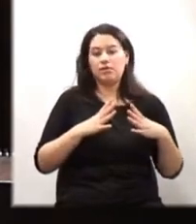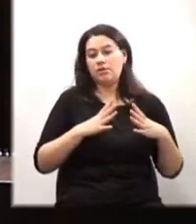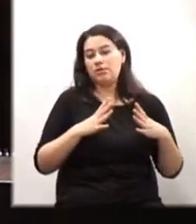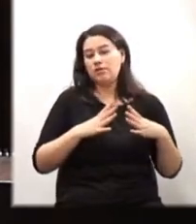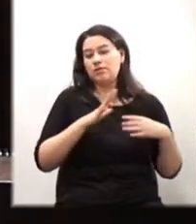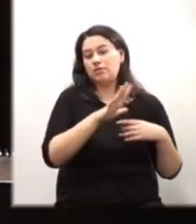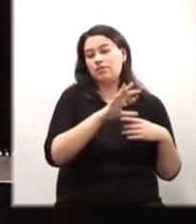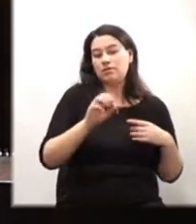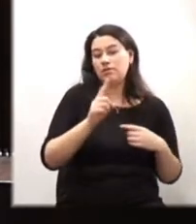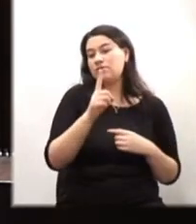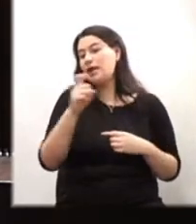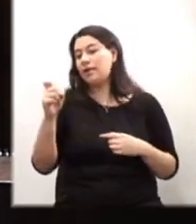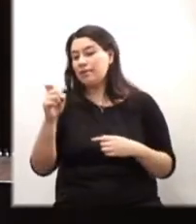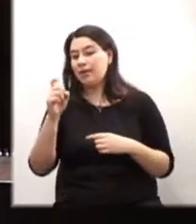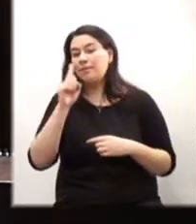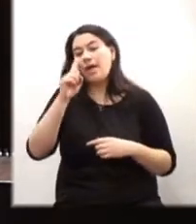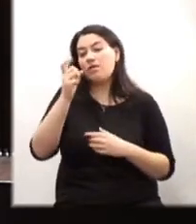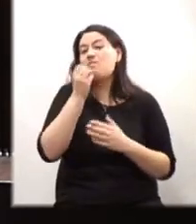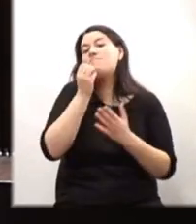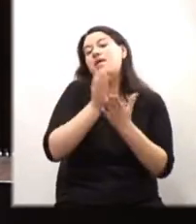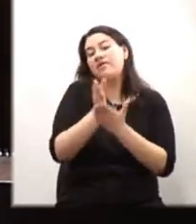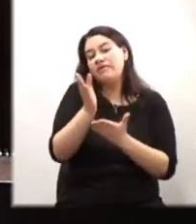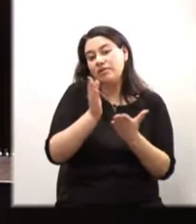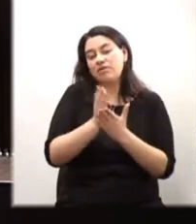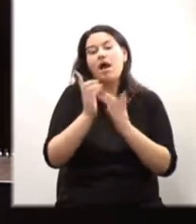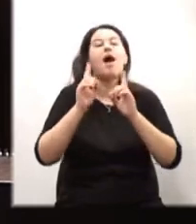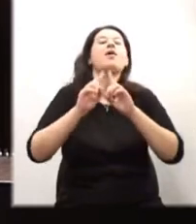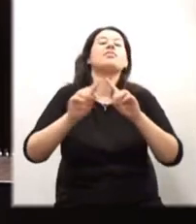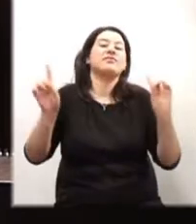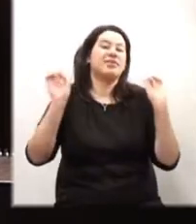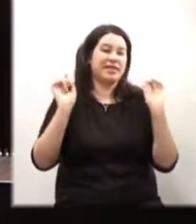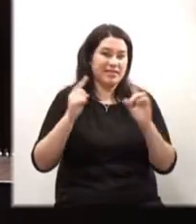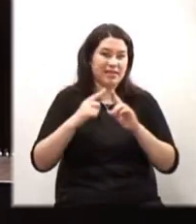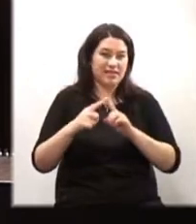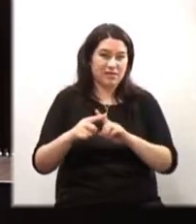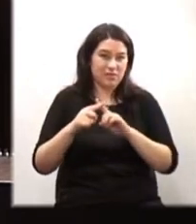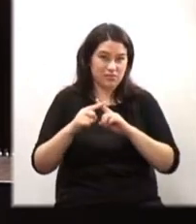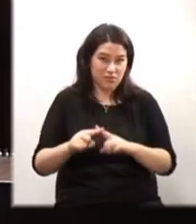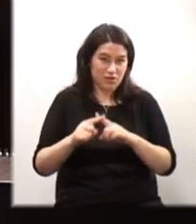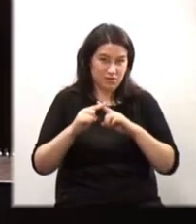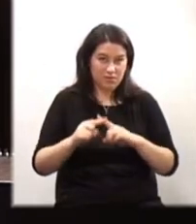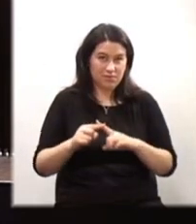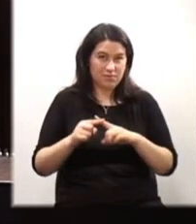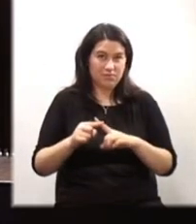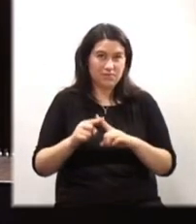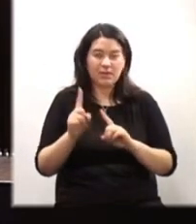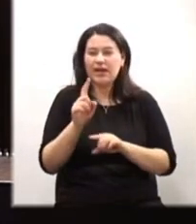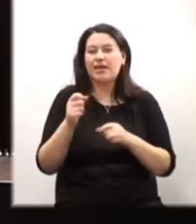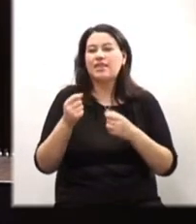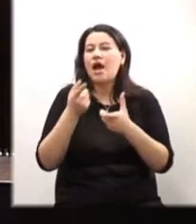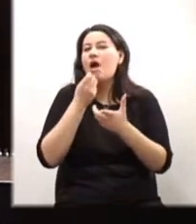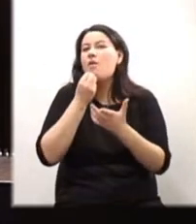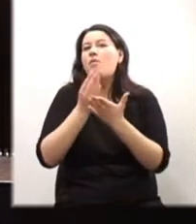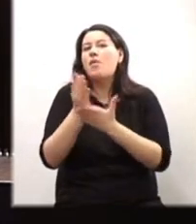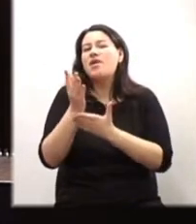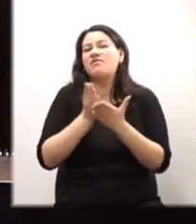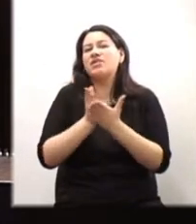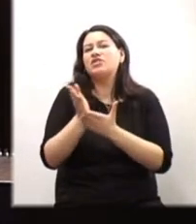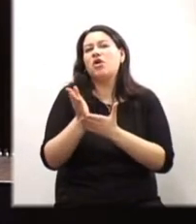100.000 pesos tienen un beneficio, sería otra discusión que darle un beneficio